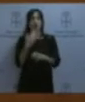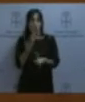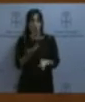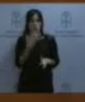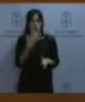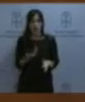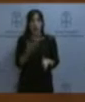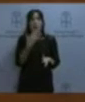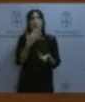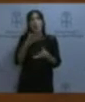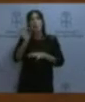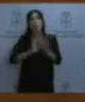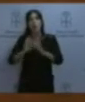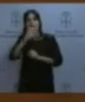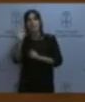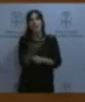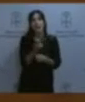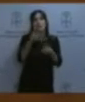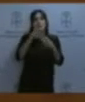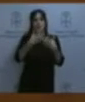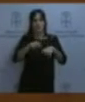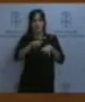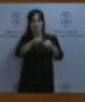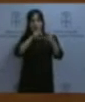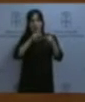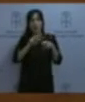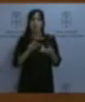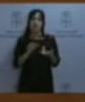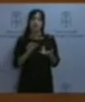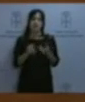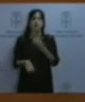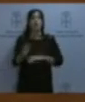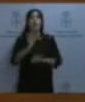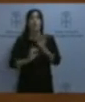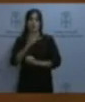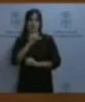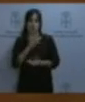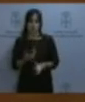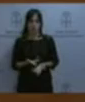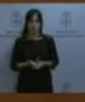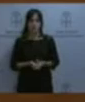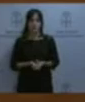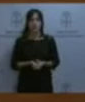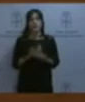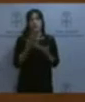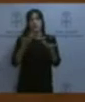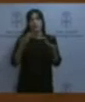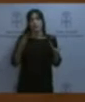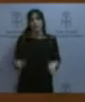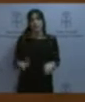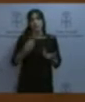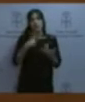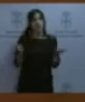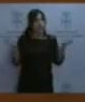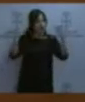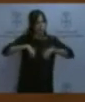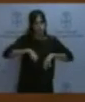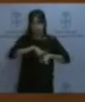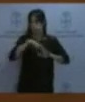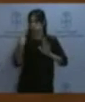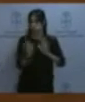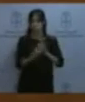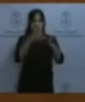todo el ocio a través de los obreros de la fábrica de armas de Oviedo. Estoy absolutamente de acuerdo con usted, como no puede ser